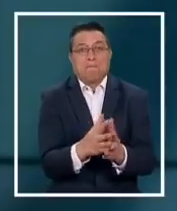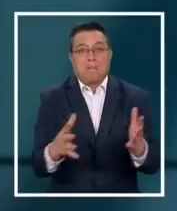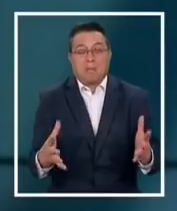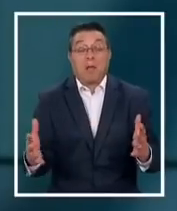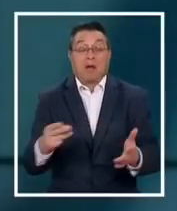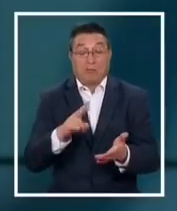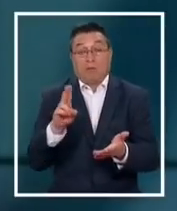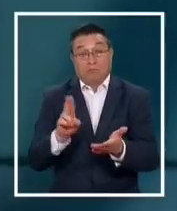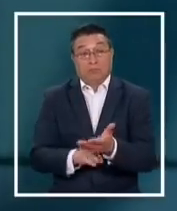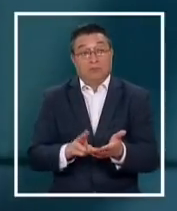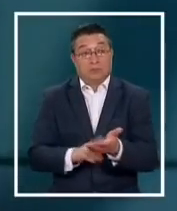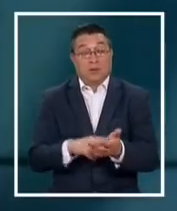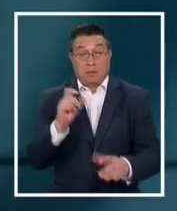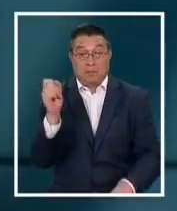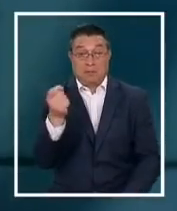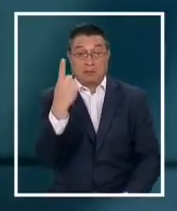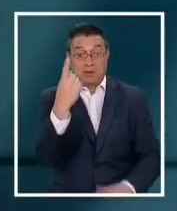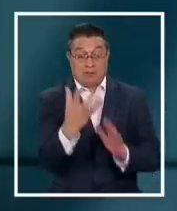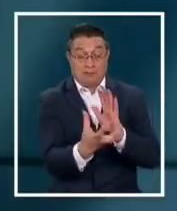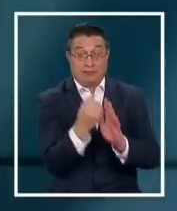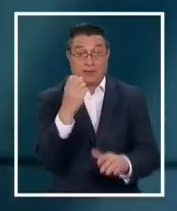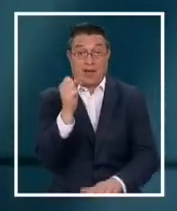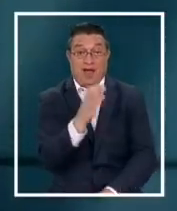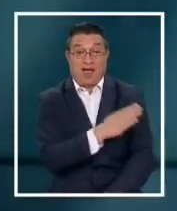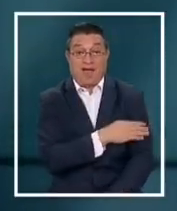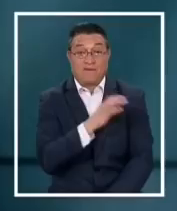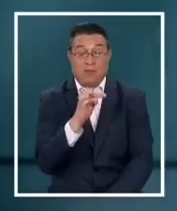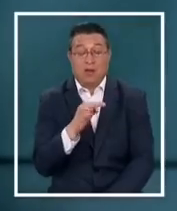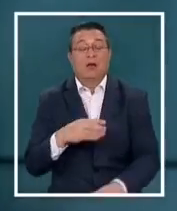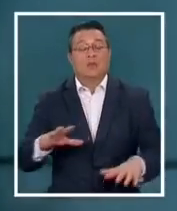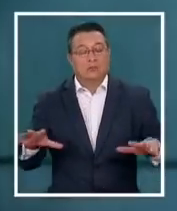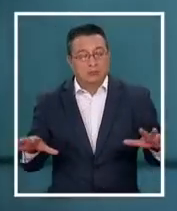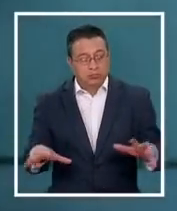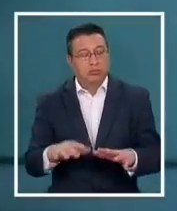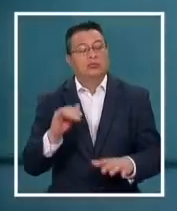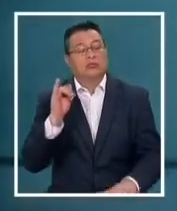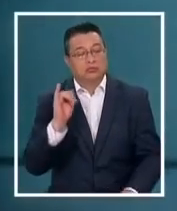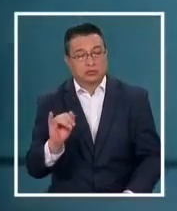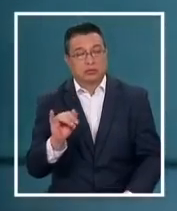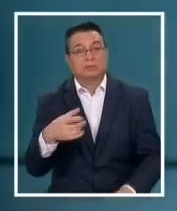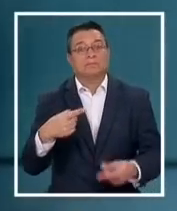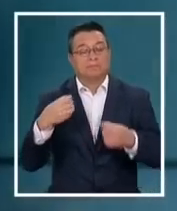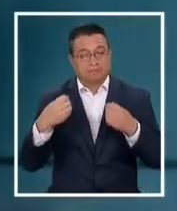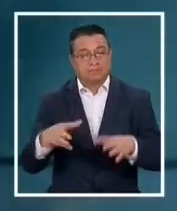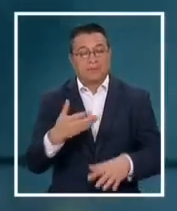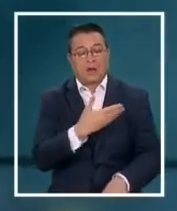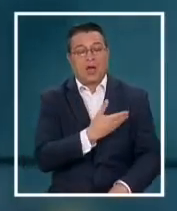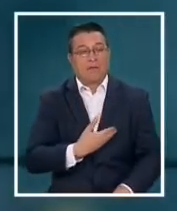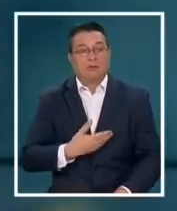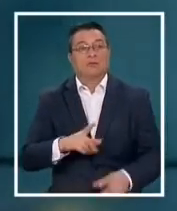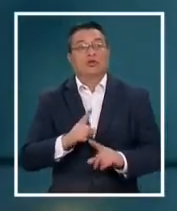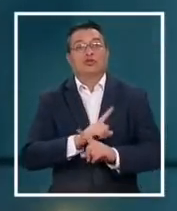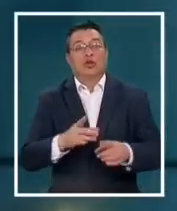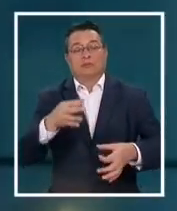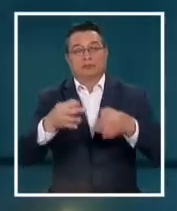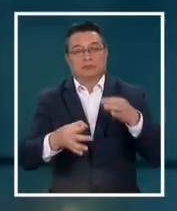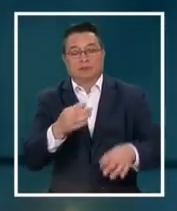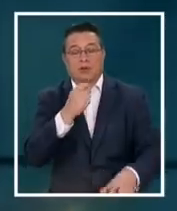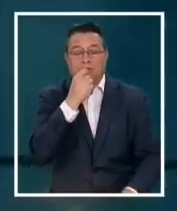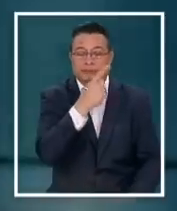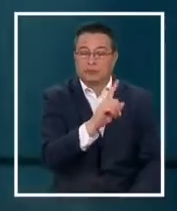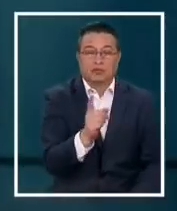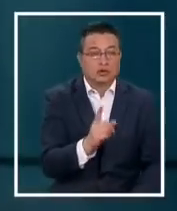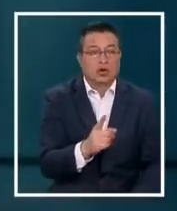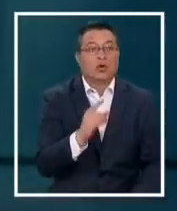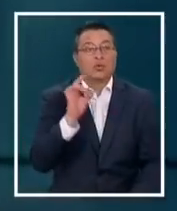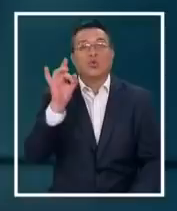y efectivamente el primer retiro fue un esfuerzo también y un retroceder de parte del gobierno y decir no voy a la TC porque iba a ser